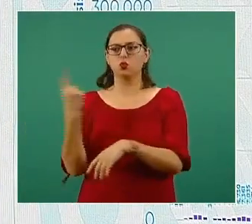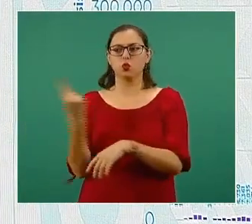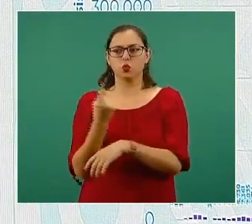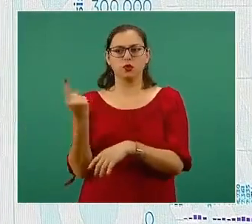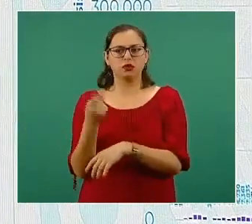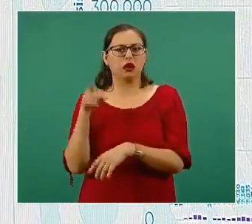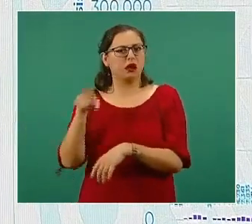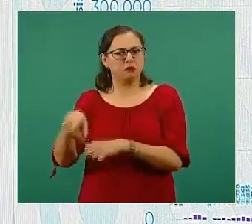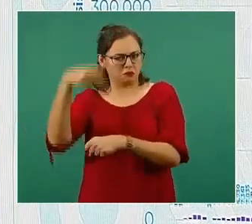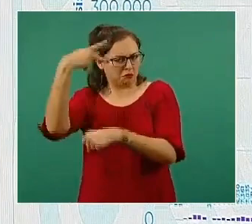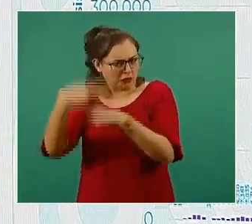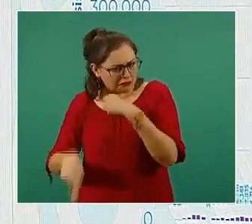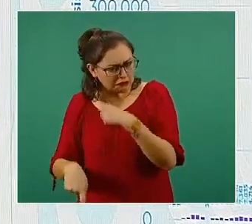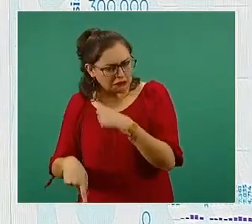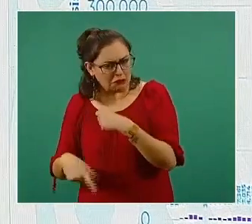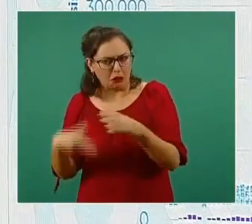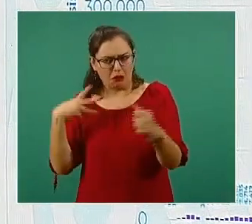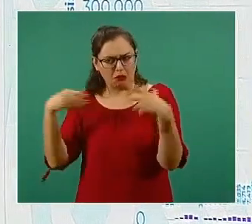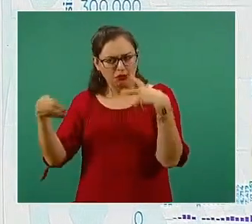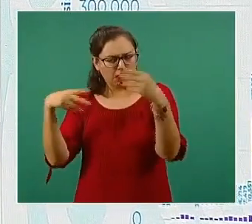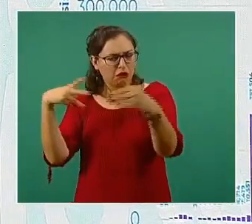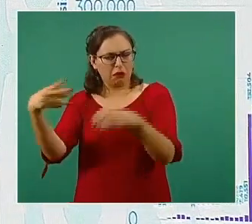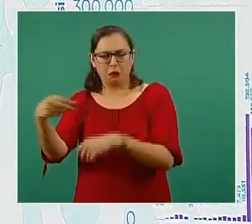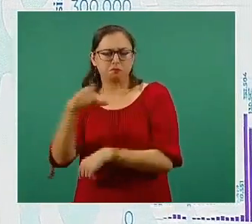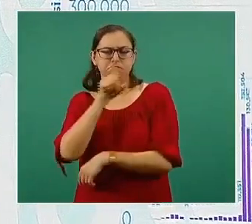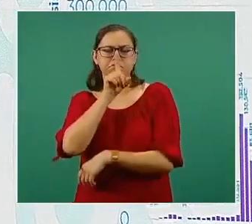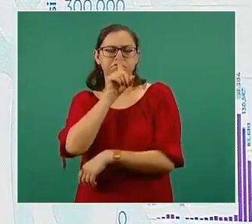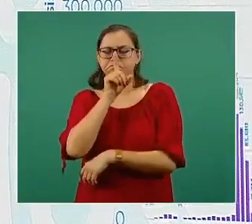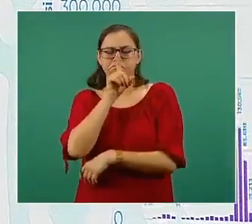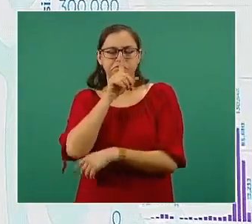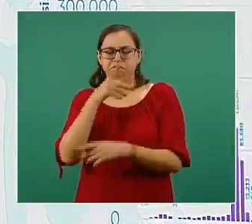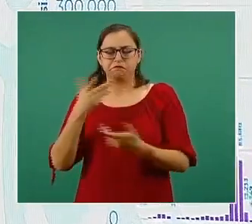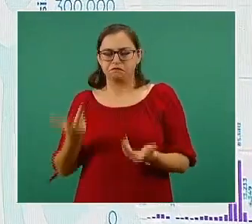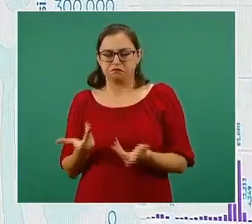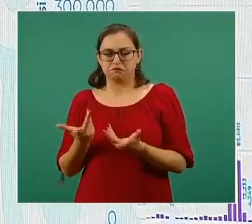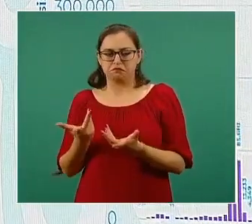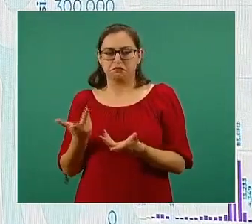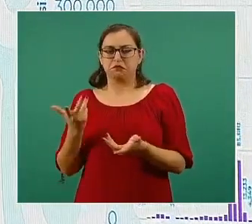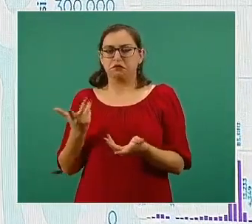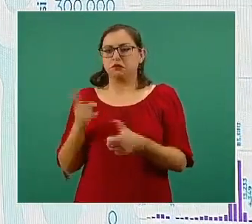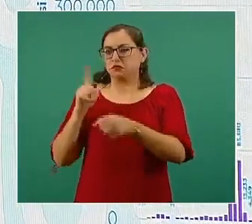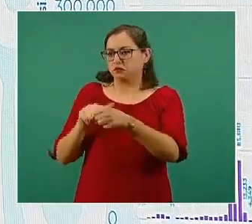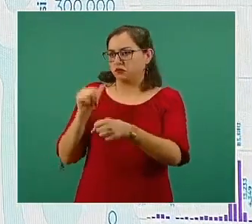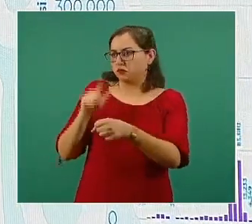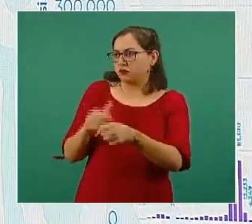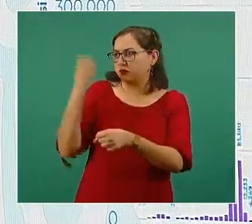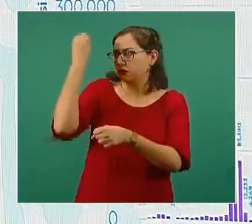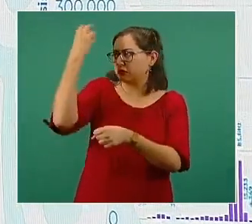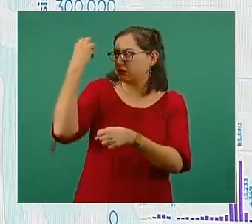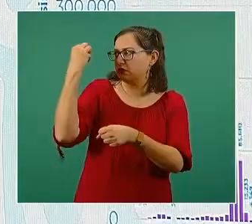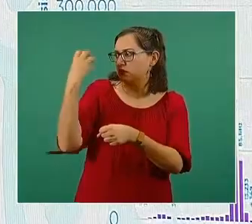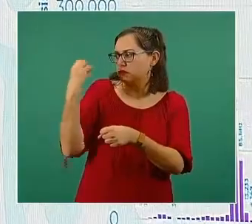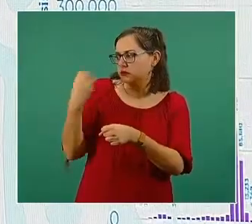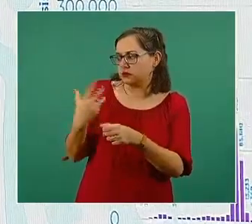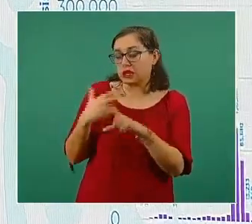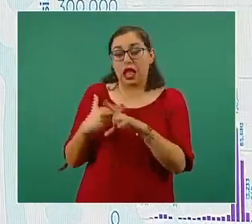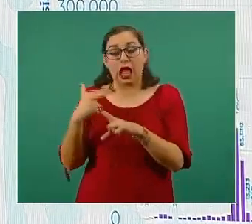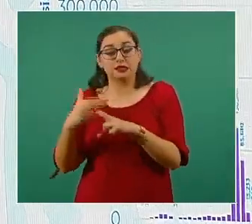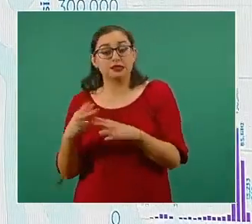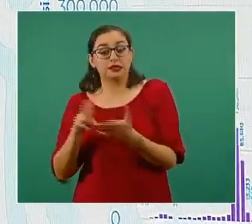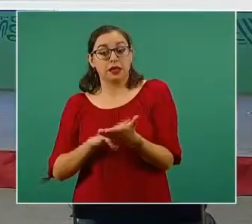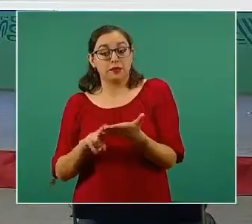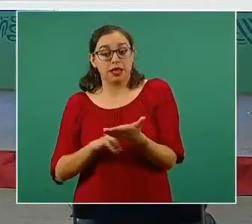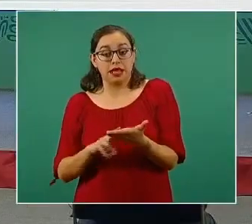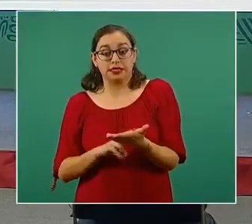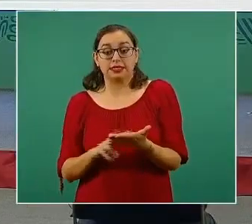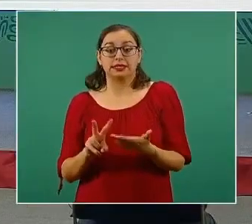bajo riesgo, en baja actividad epidémica, lo cual se resume con el semáforo verde. Anunciamos el viernes